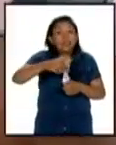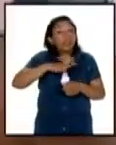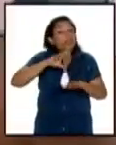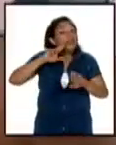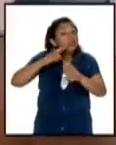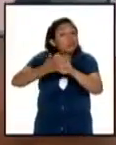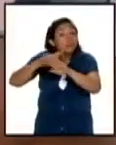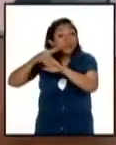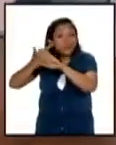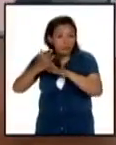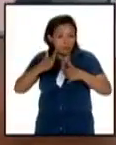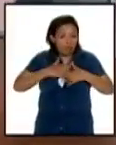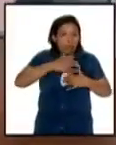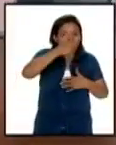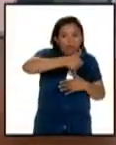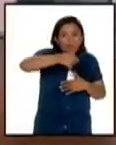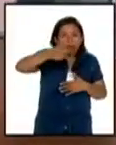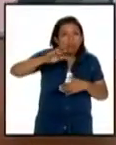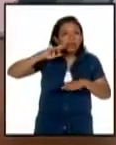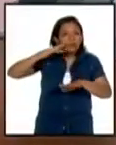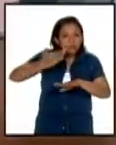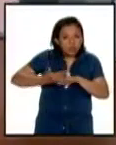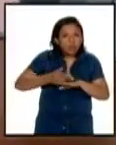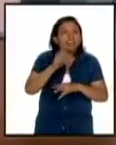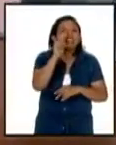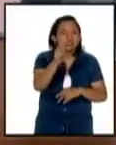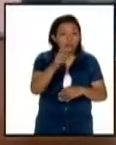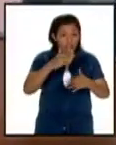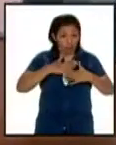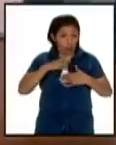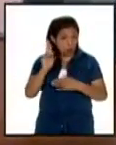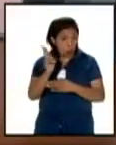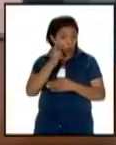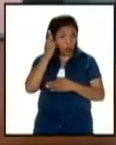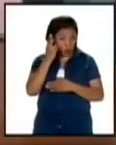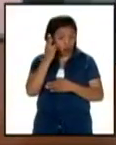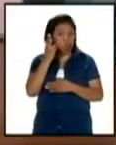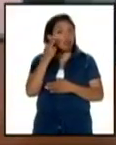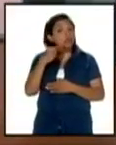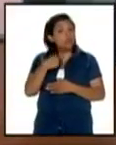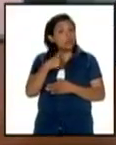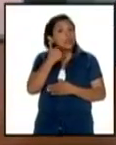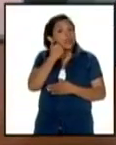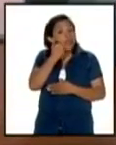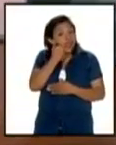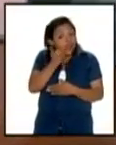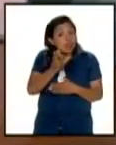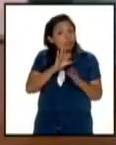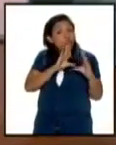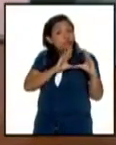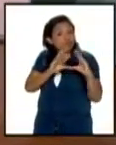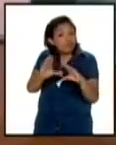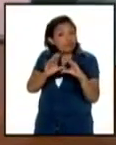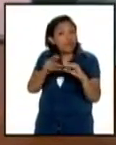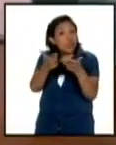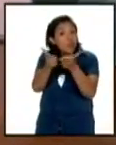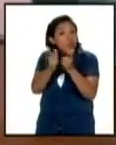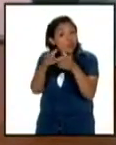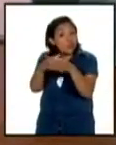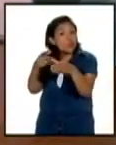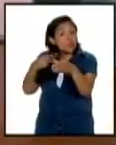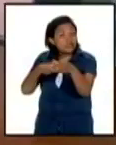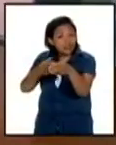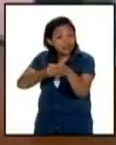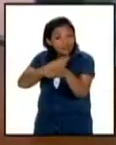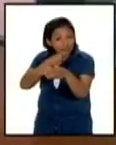desde nuestra trinchera. Eso quiere decir que desde la universidad nos preocupamos por formar a ese grupo de edad, por darles